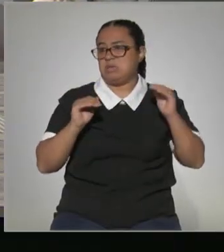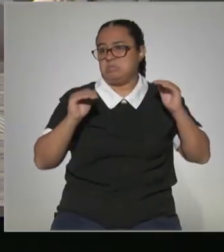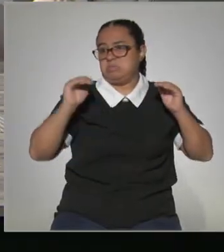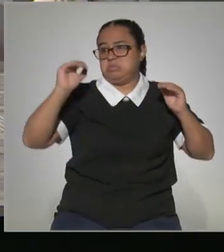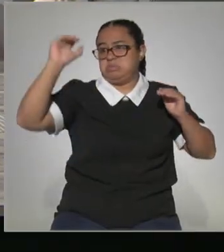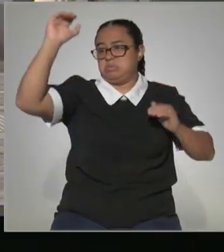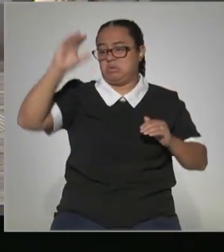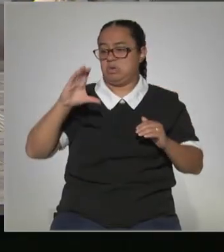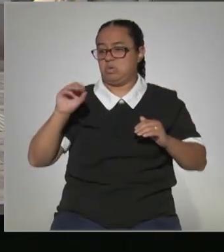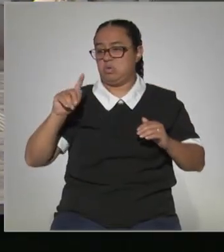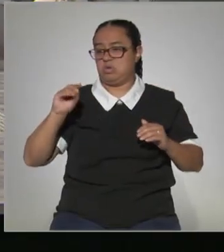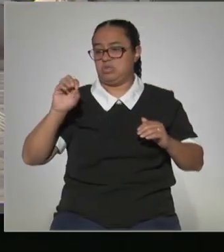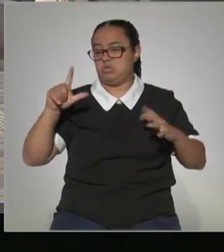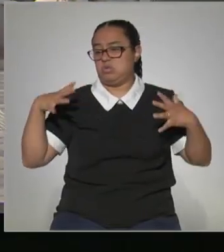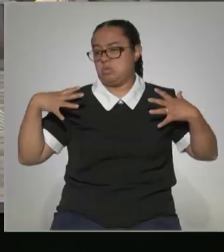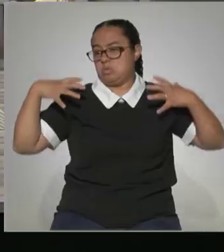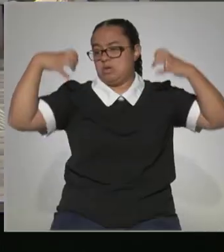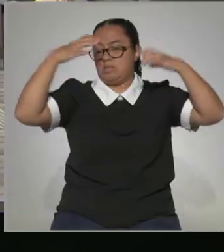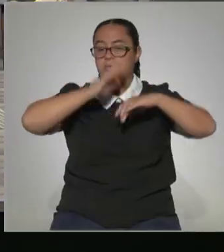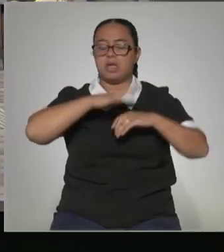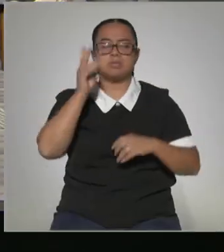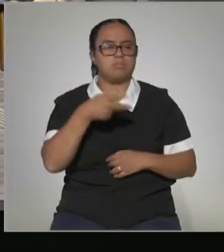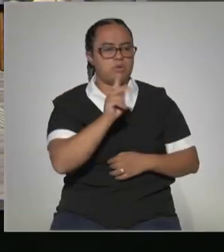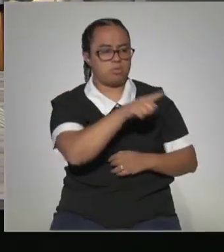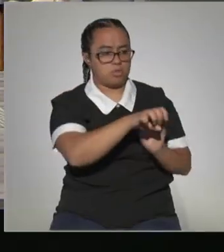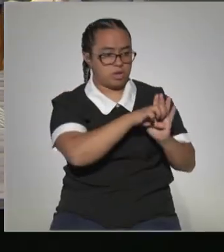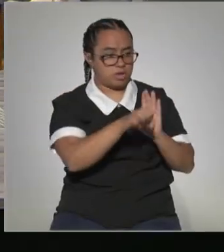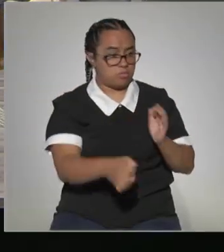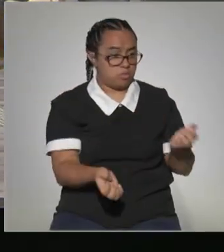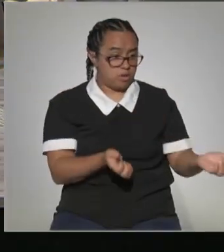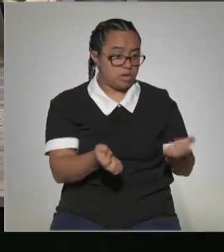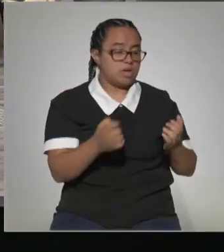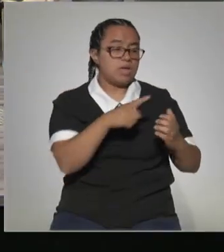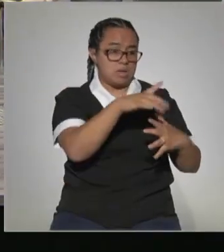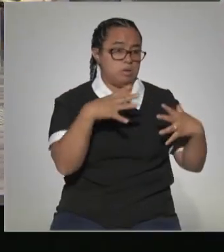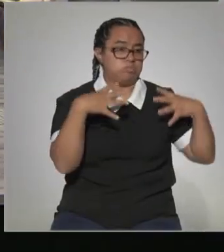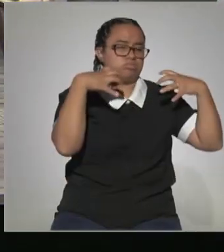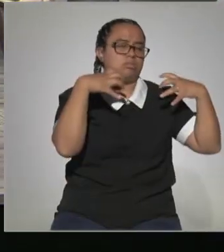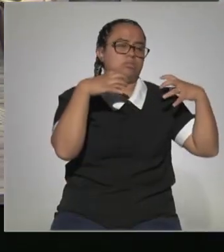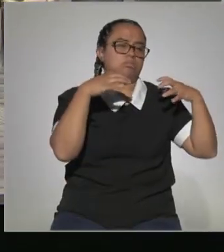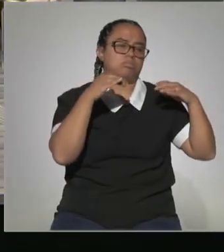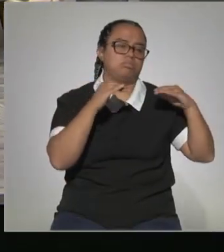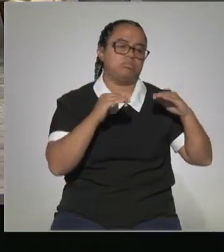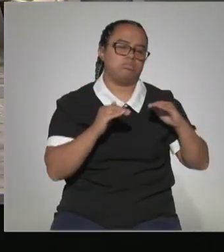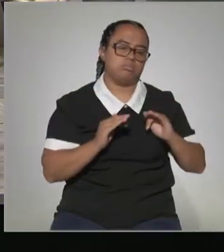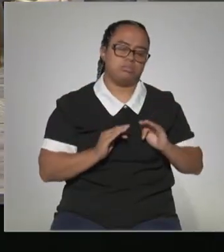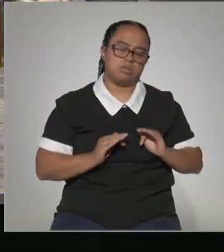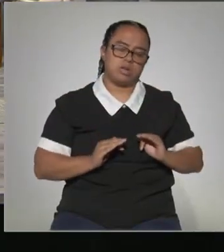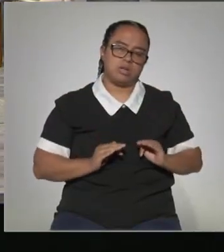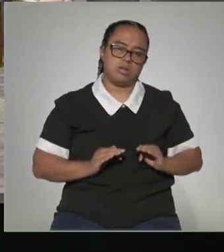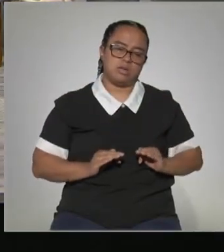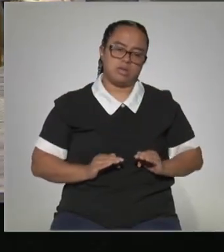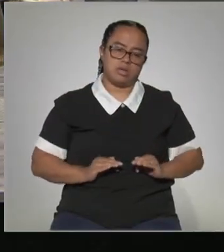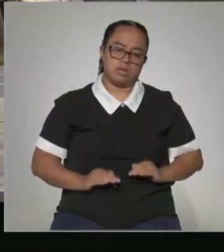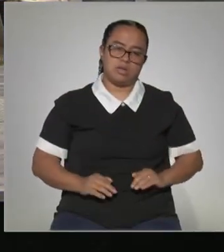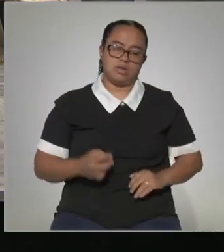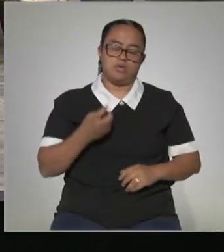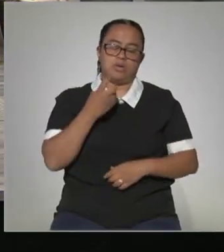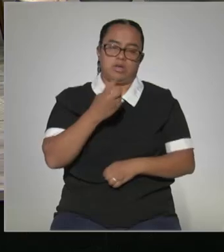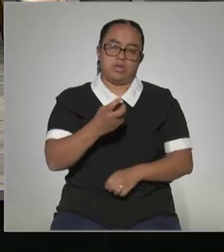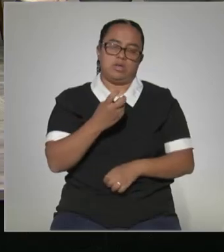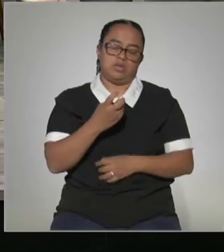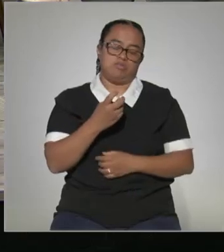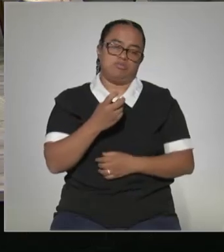altos que una persona que usualmente hace actividad física, ¿no? De cortisol. Entonces como que es menos sensible al estrés, ¿no?